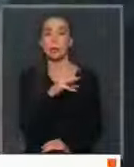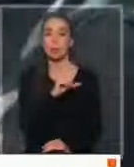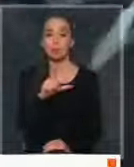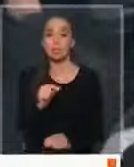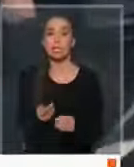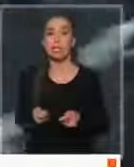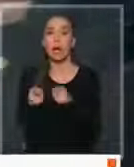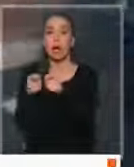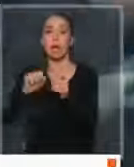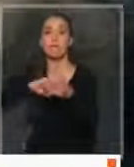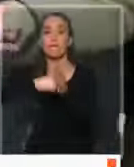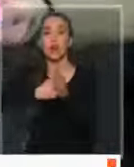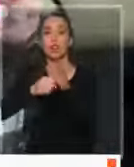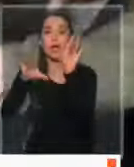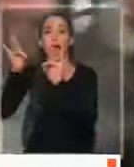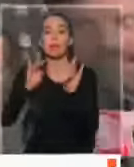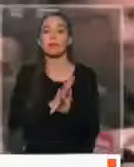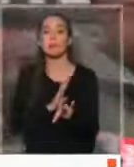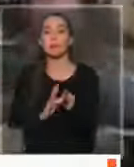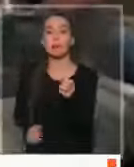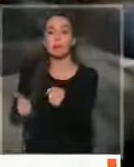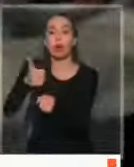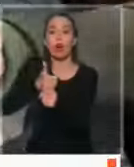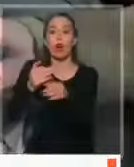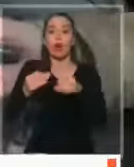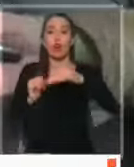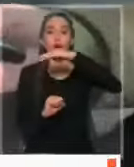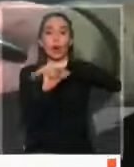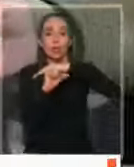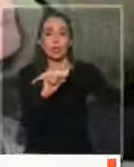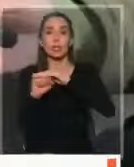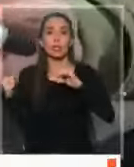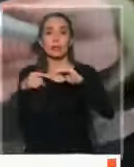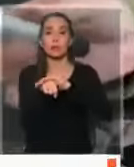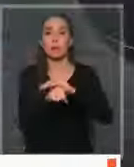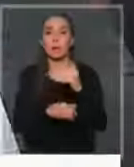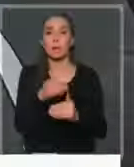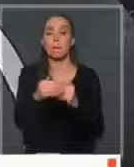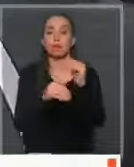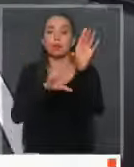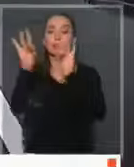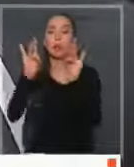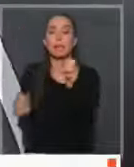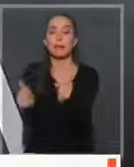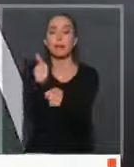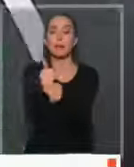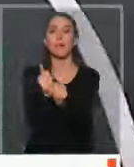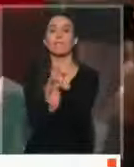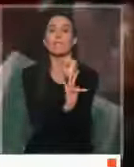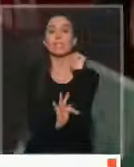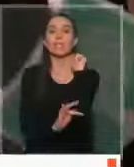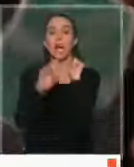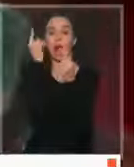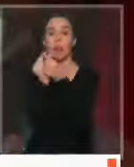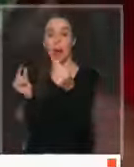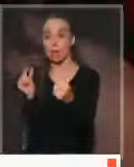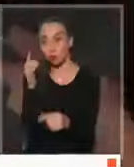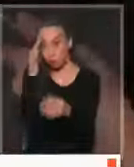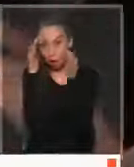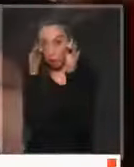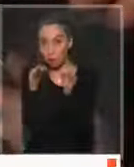bloquear nombramientos del máximo tribunal, además de interferencia en el proceso de nombramiento del fiscal nacional. La decisión